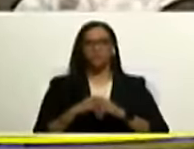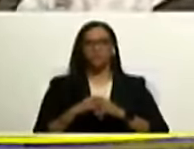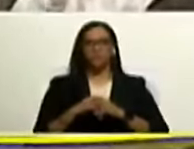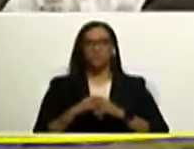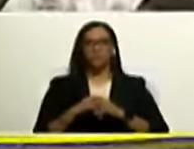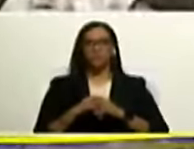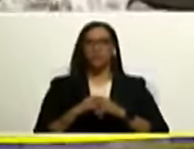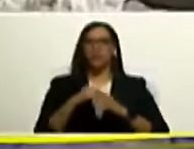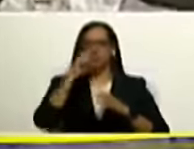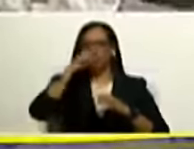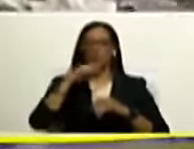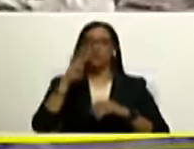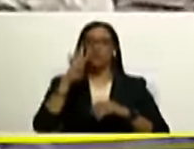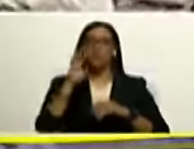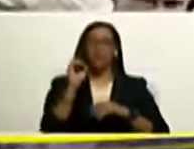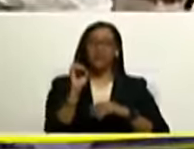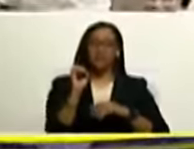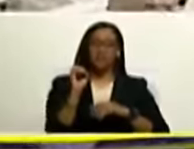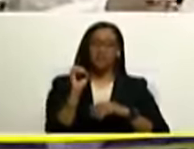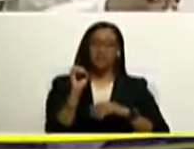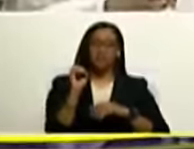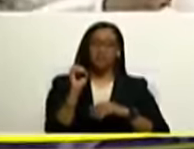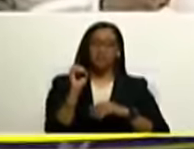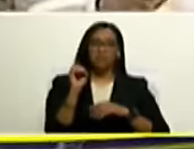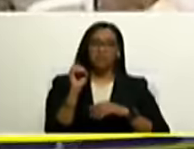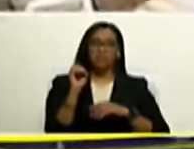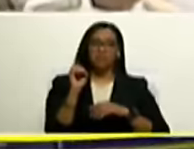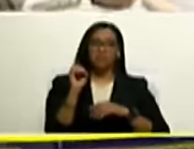Y es en los años 40,